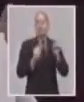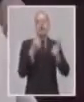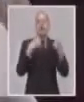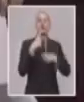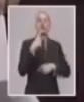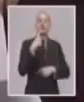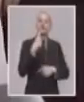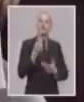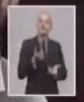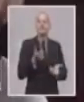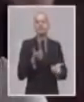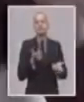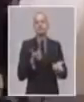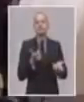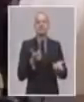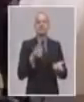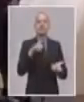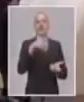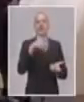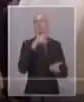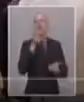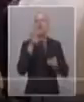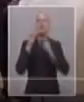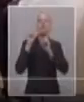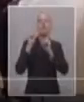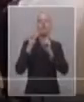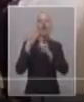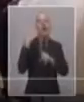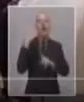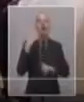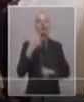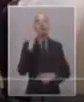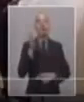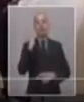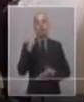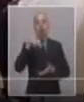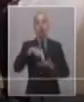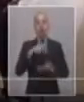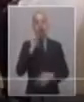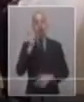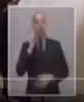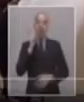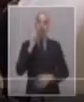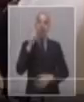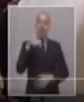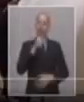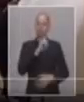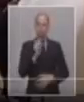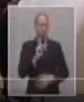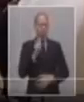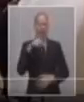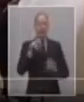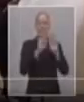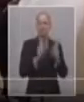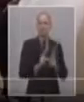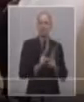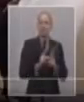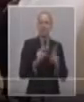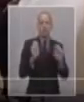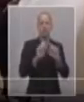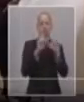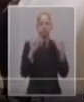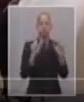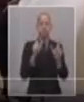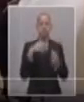llamar, Ana, como la tecnopolítica o la ciberpolítica, que cada vez más está utilizando ese espacio